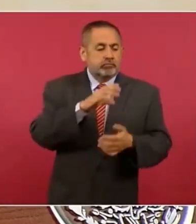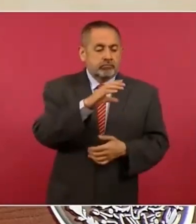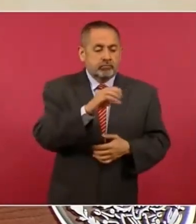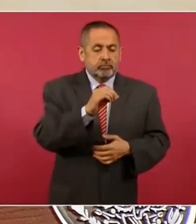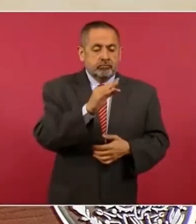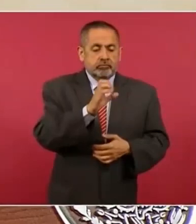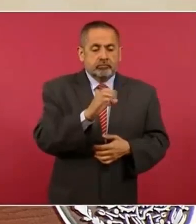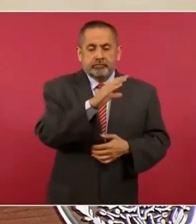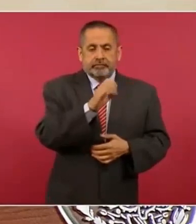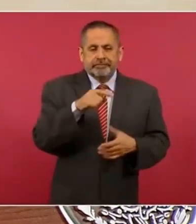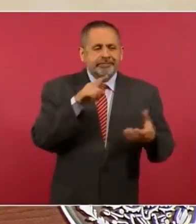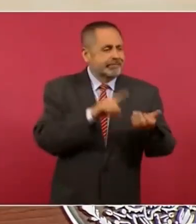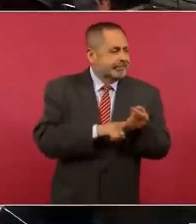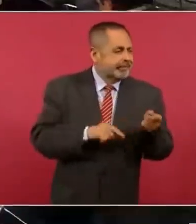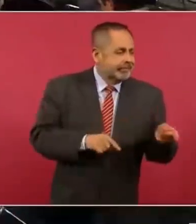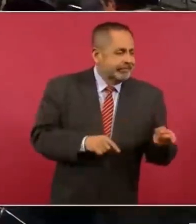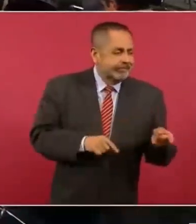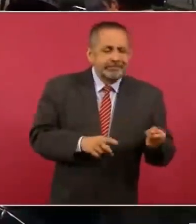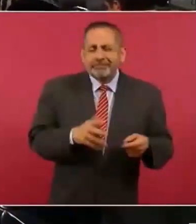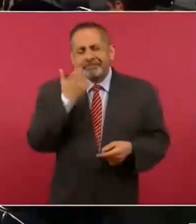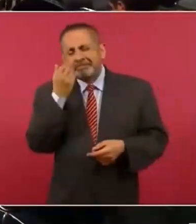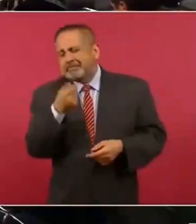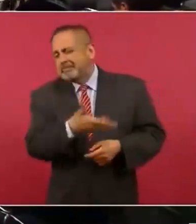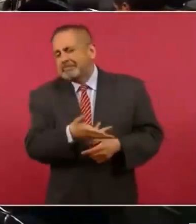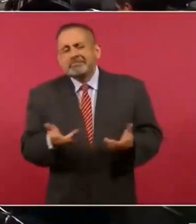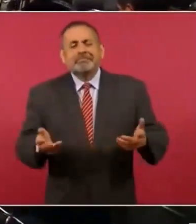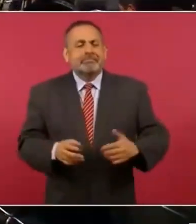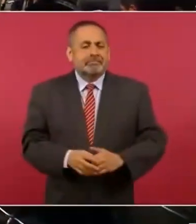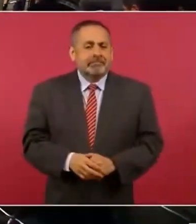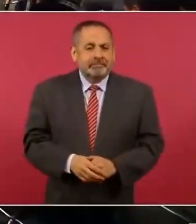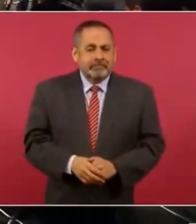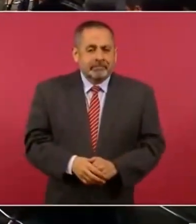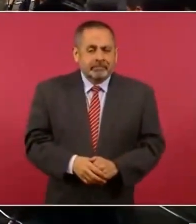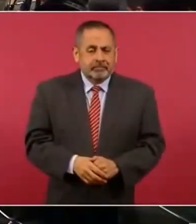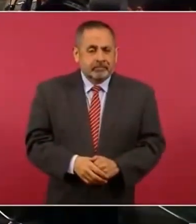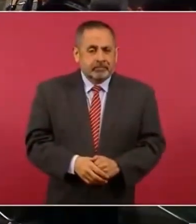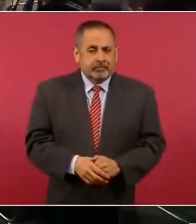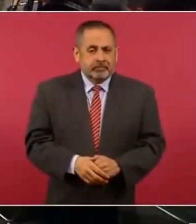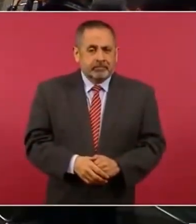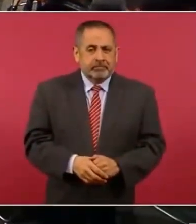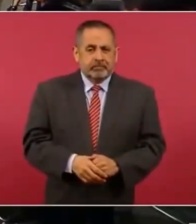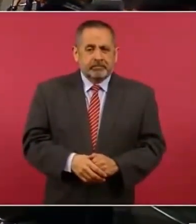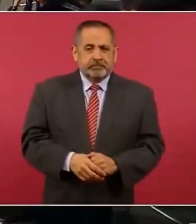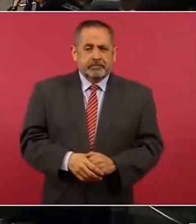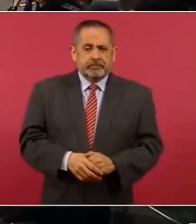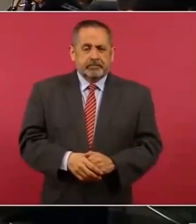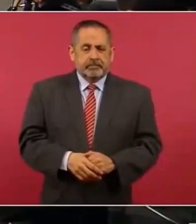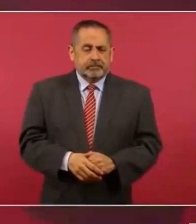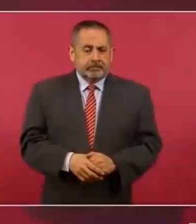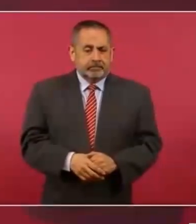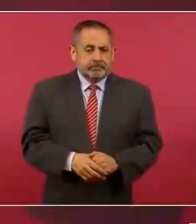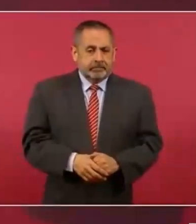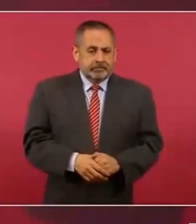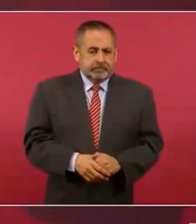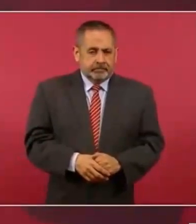Tiene un nombre, COFECE. Sí, porque